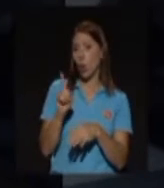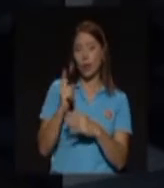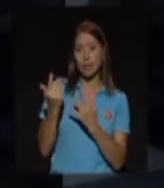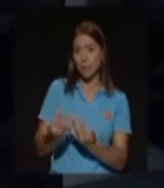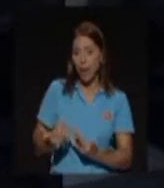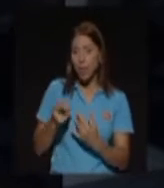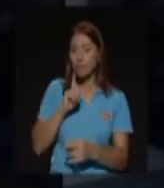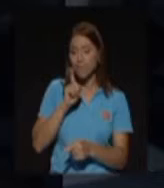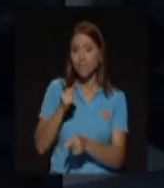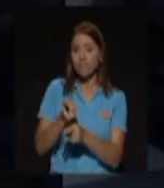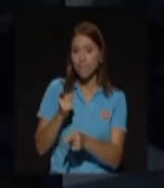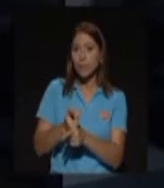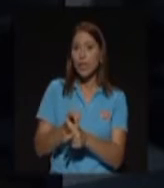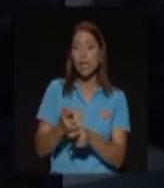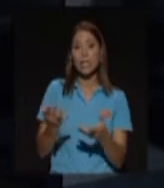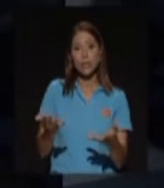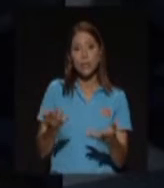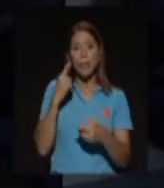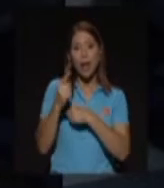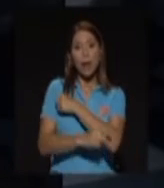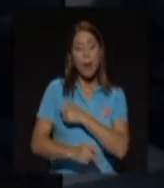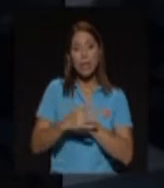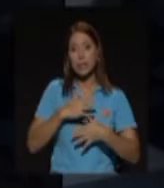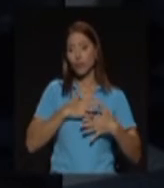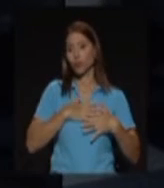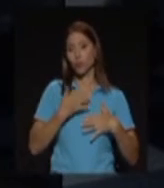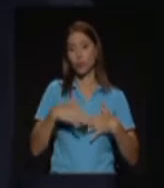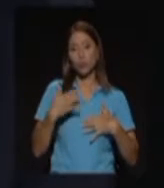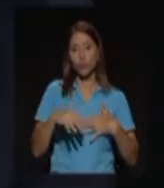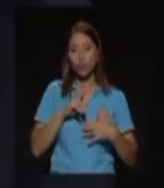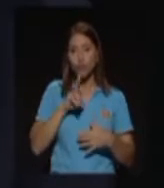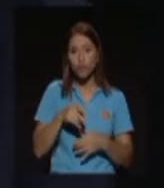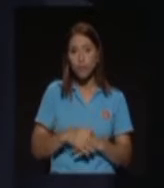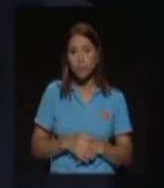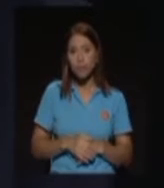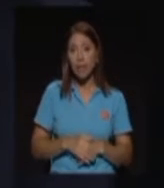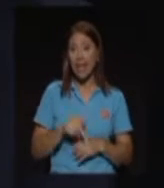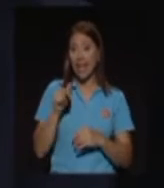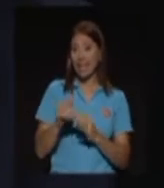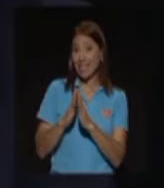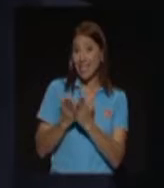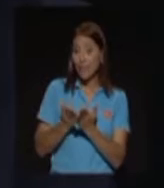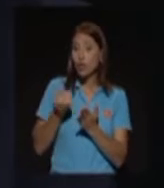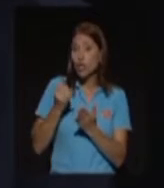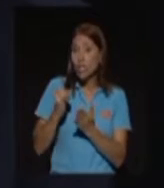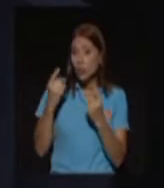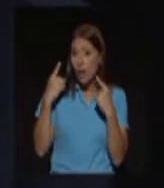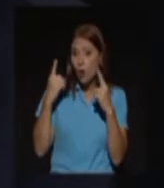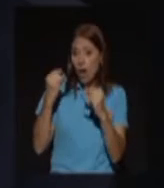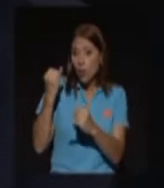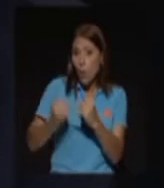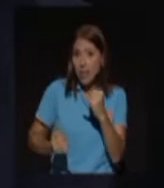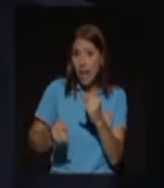Y una gran pérdida para el país, sí, indudablemente, ¿verdad? Ese libro, si se hubiera logrado completar, yo creo que hubiera